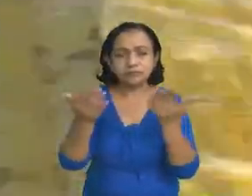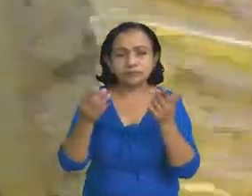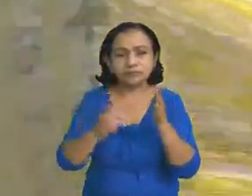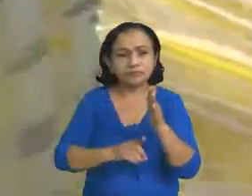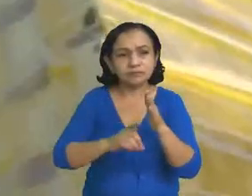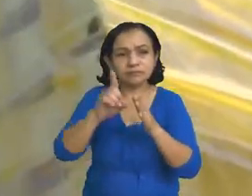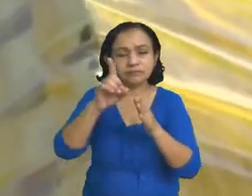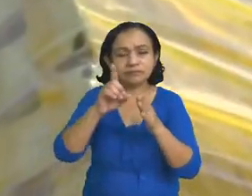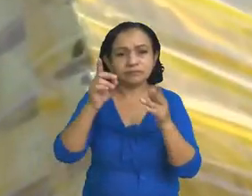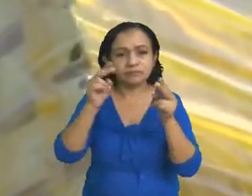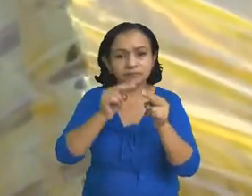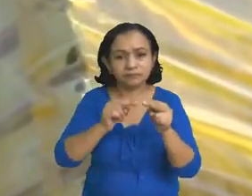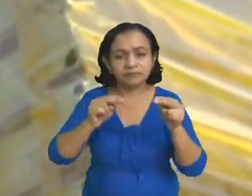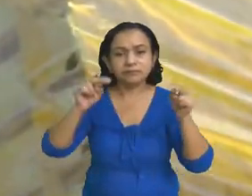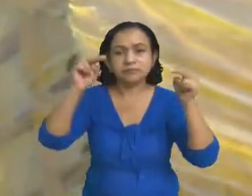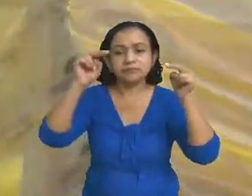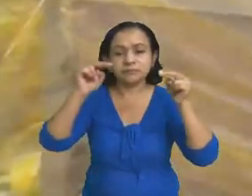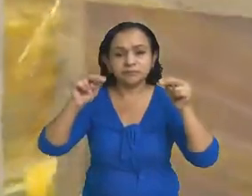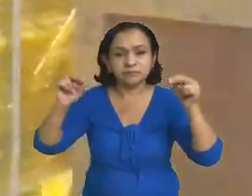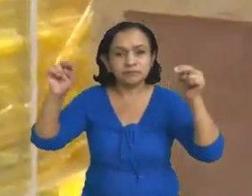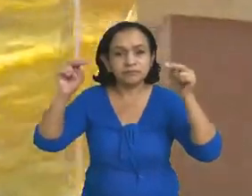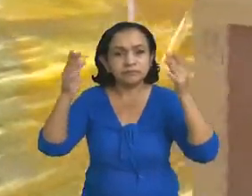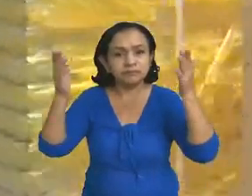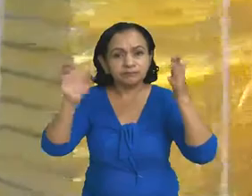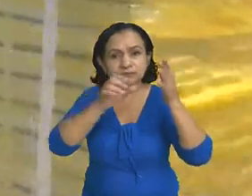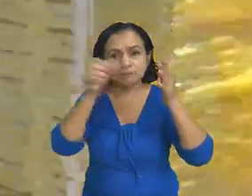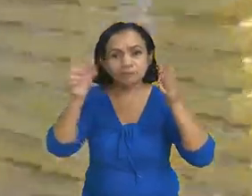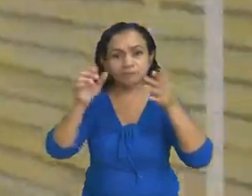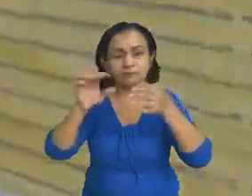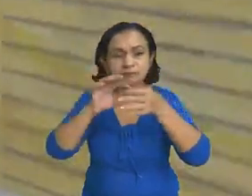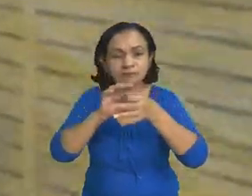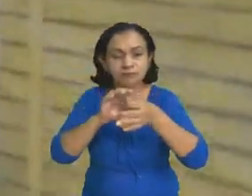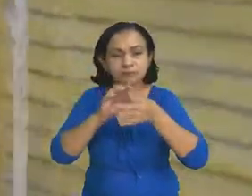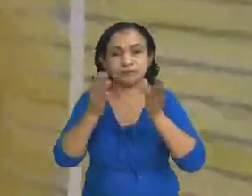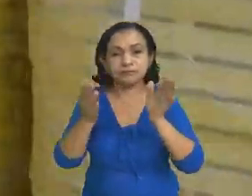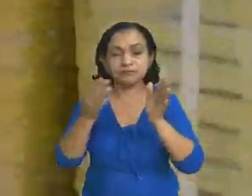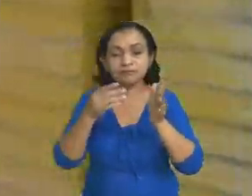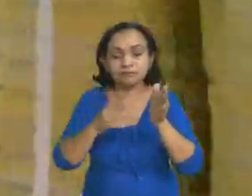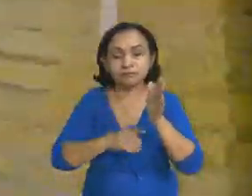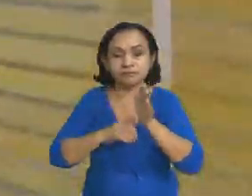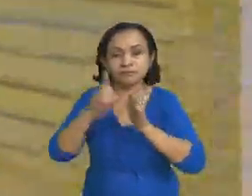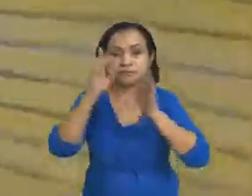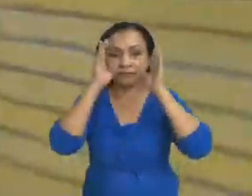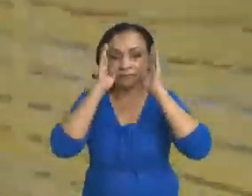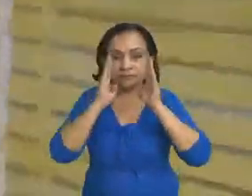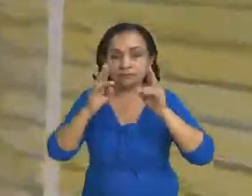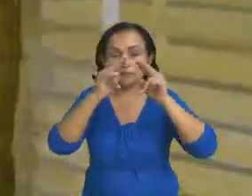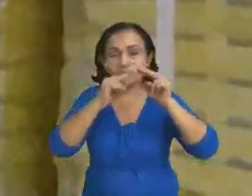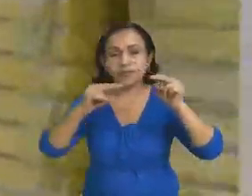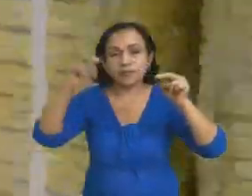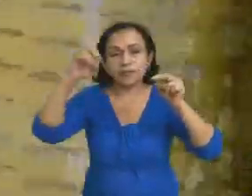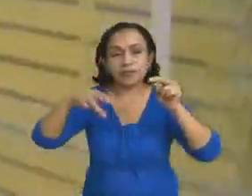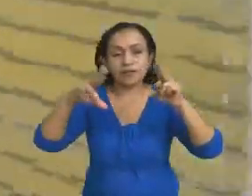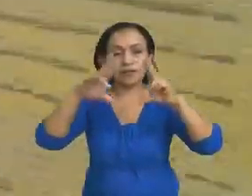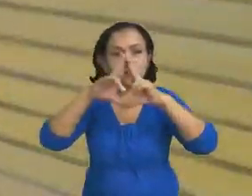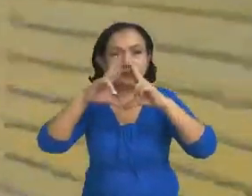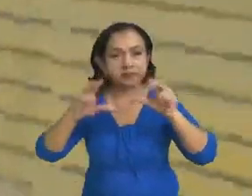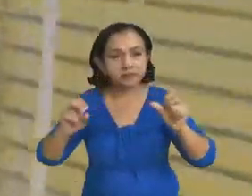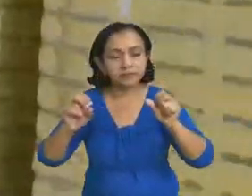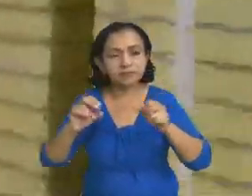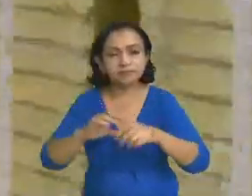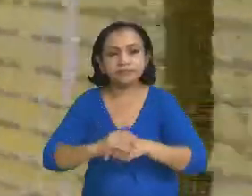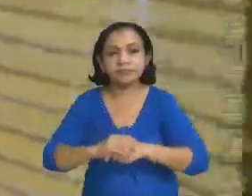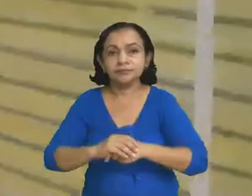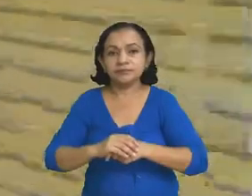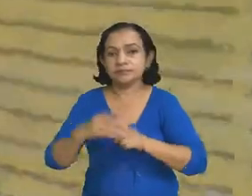en cuanto a fibra también y ese otro aspecto que va de la mano, si bien es cierto, se avanza en cobertura eléctrica en todo el país y se